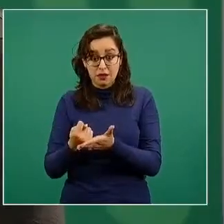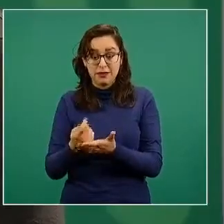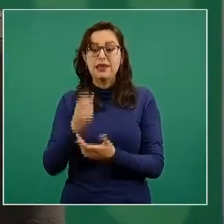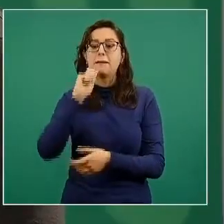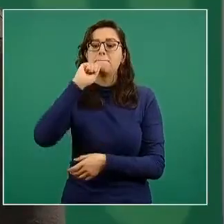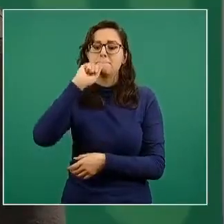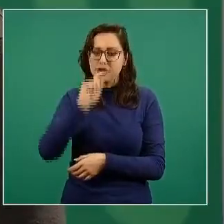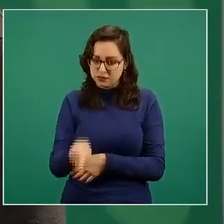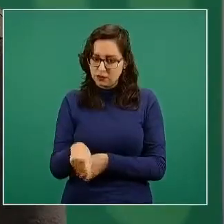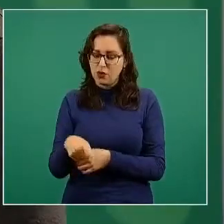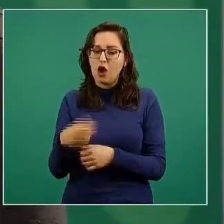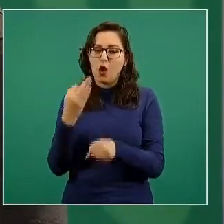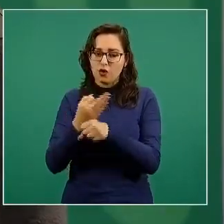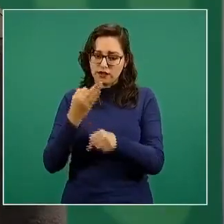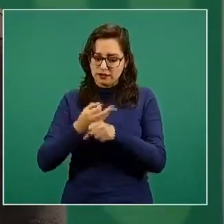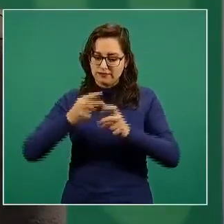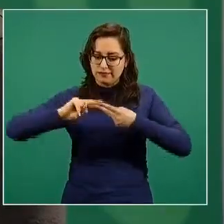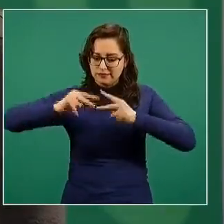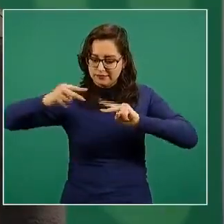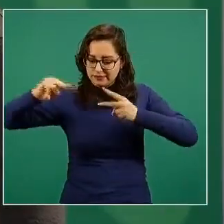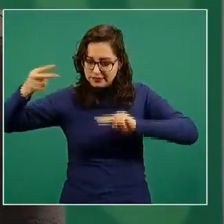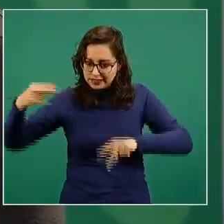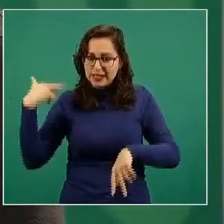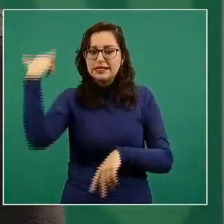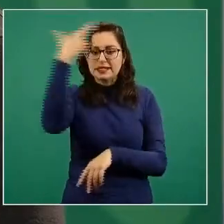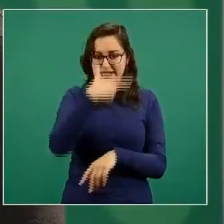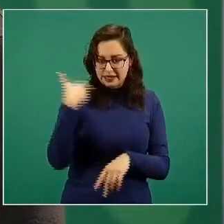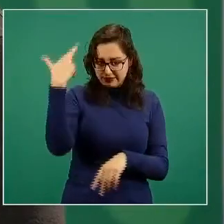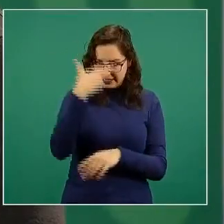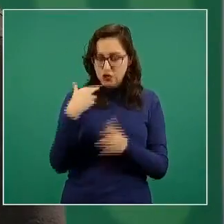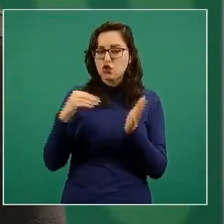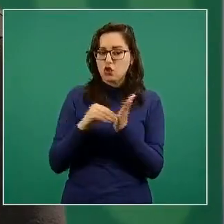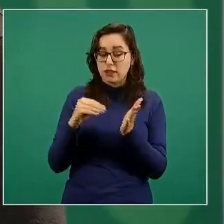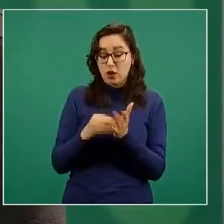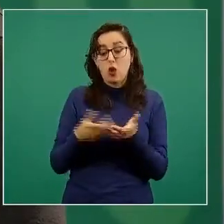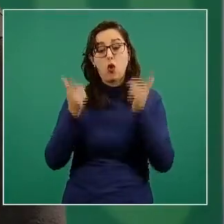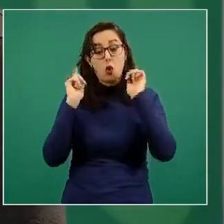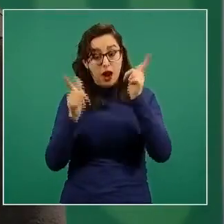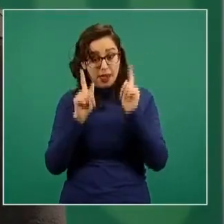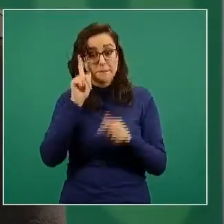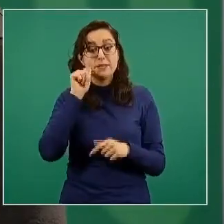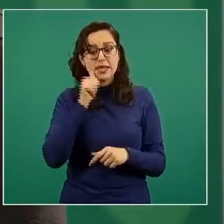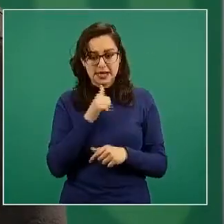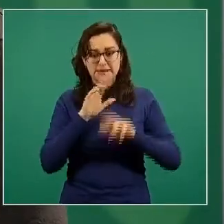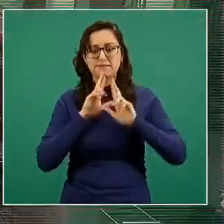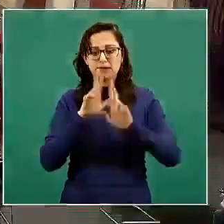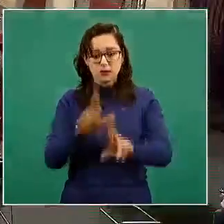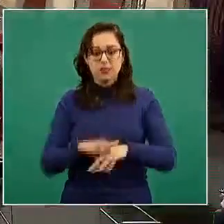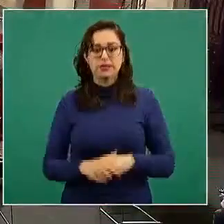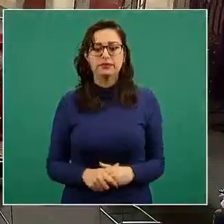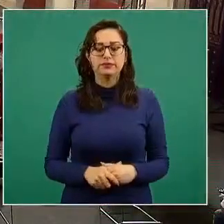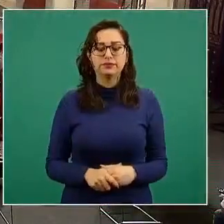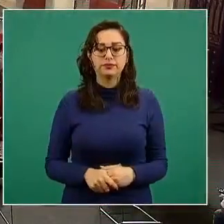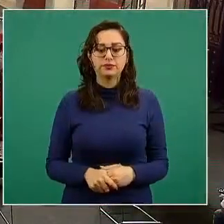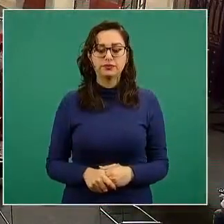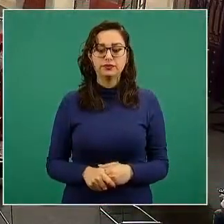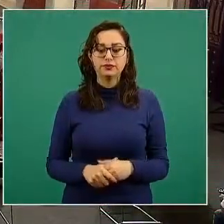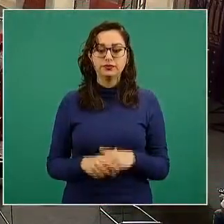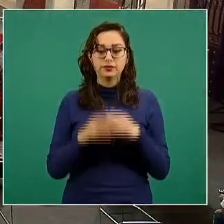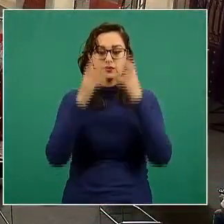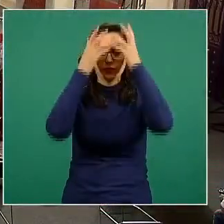de secuenciación, es una muestra que llegó después. Esperemos para ver si el día de mañana podemos tener ya también un resultado.